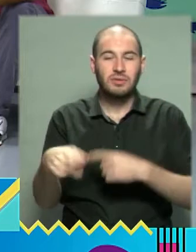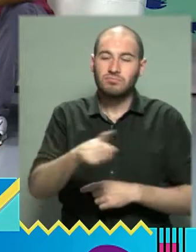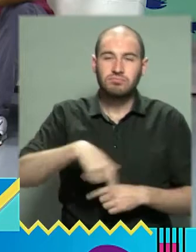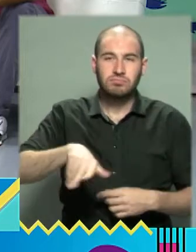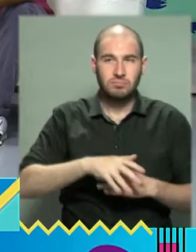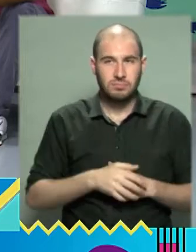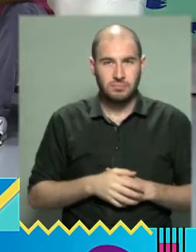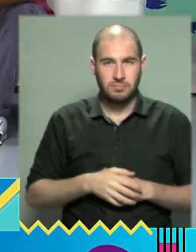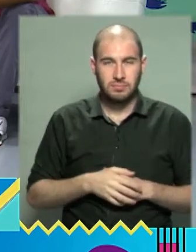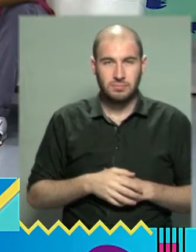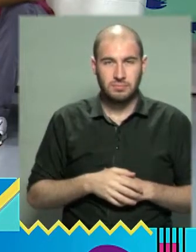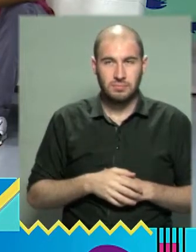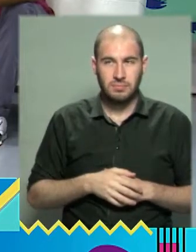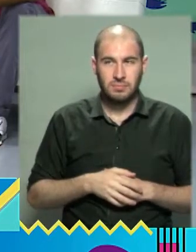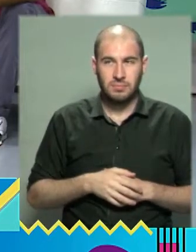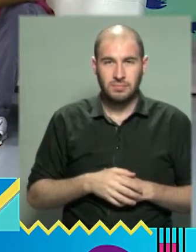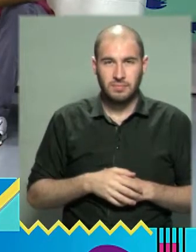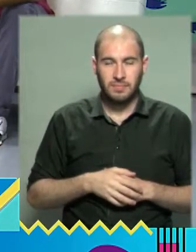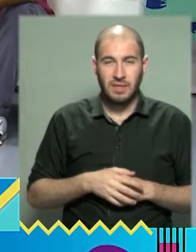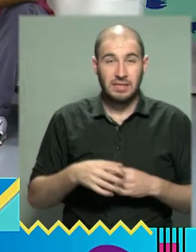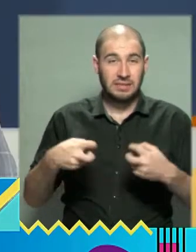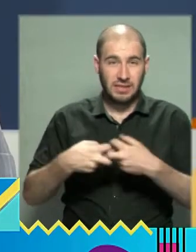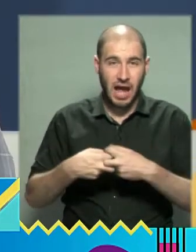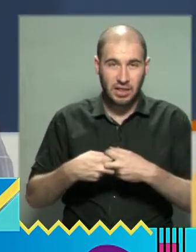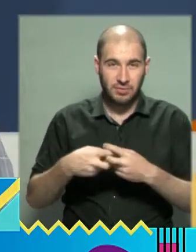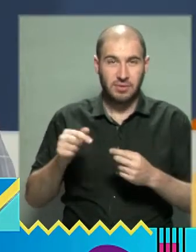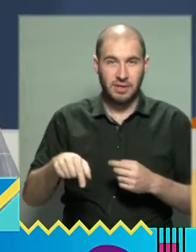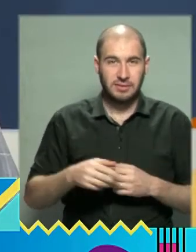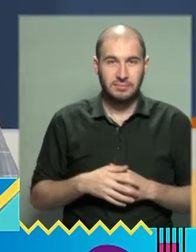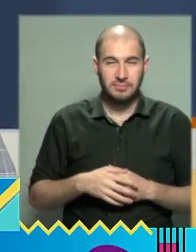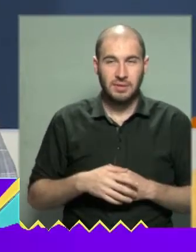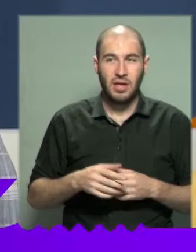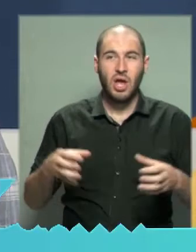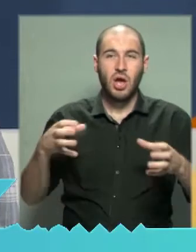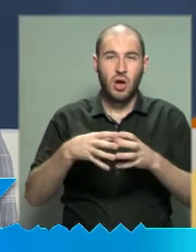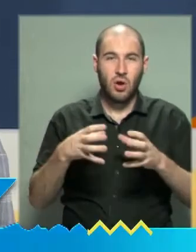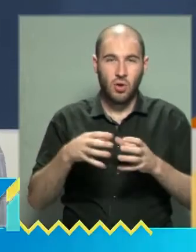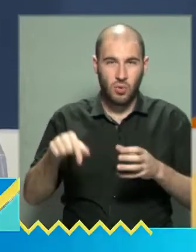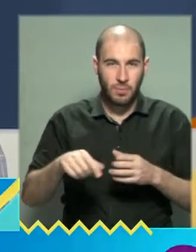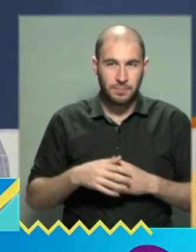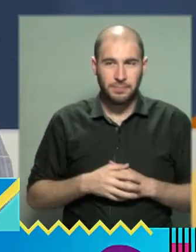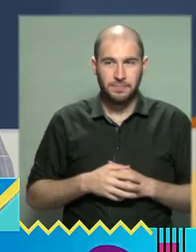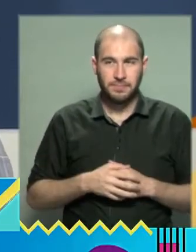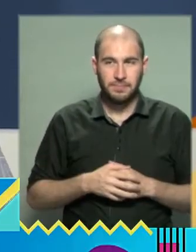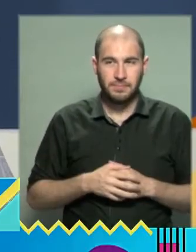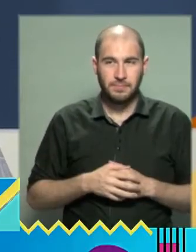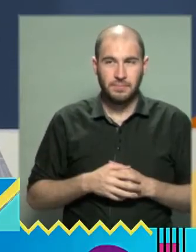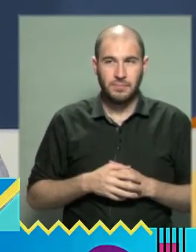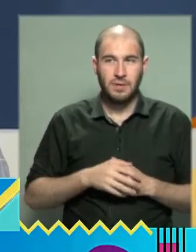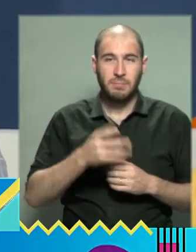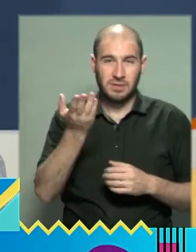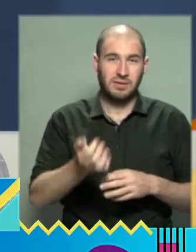ustedes. Bueno, el gremio es principalmente, digamos, el órgano en el cual, digamos, el trabajador